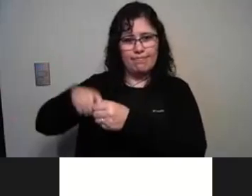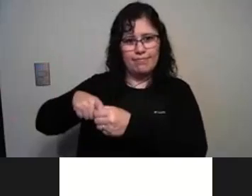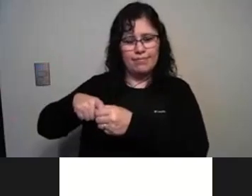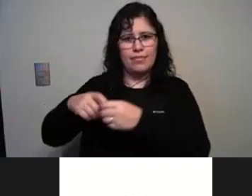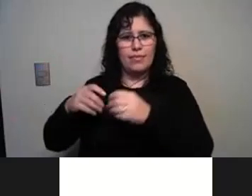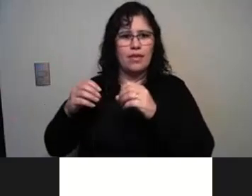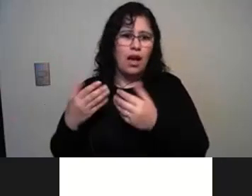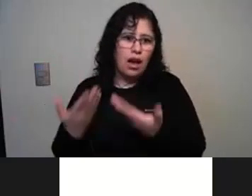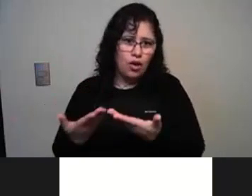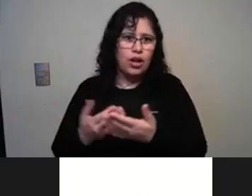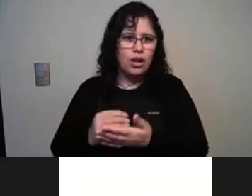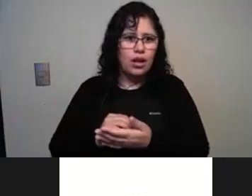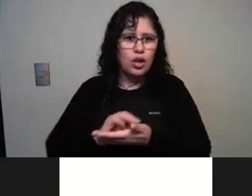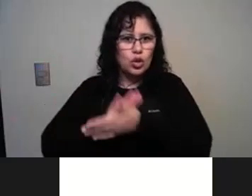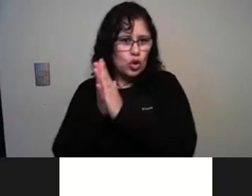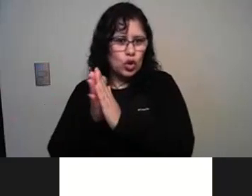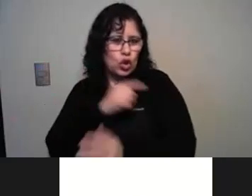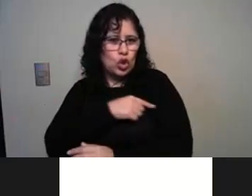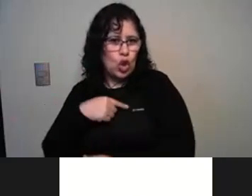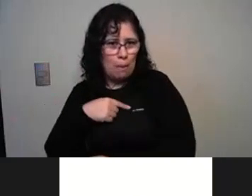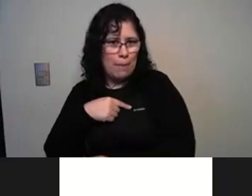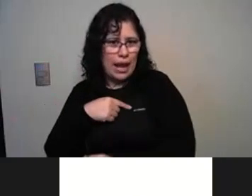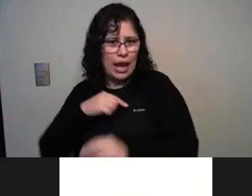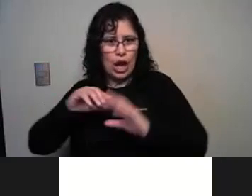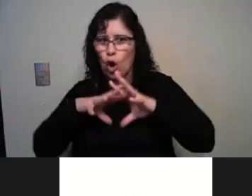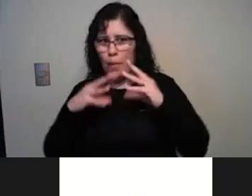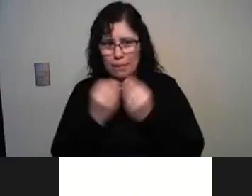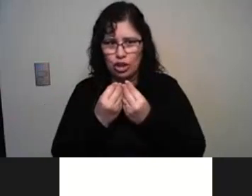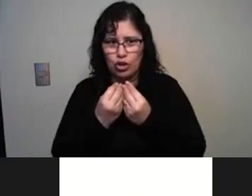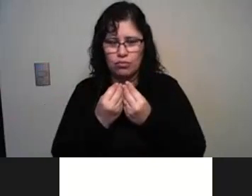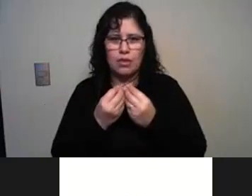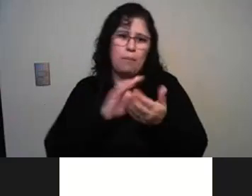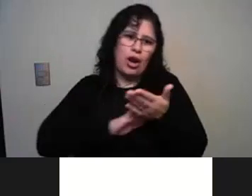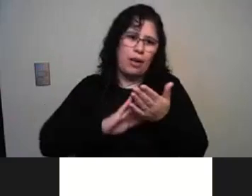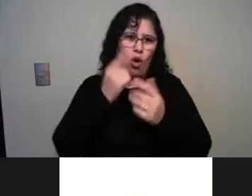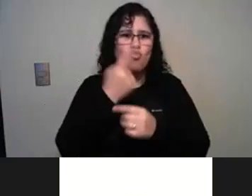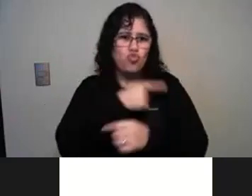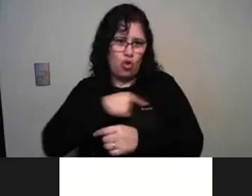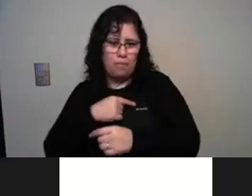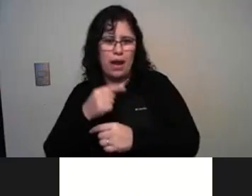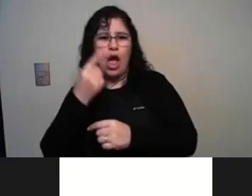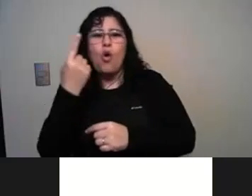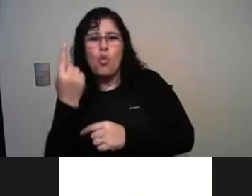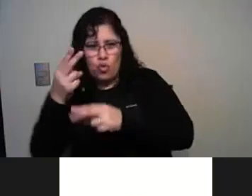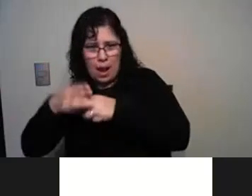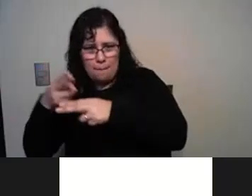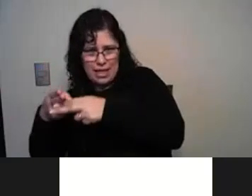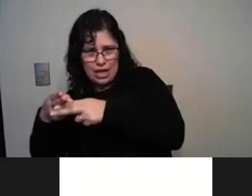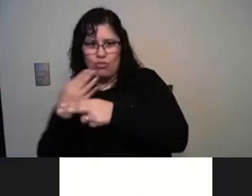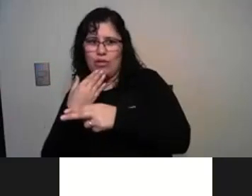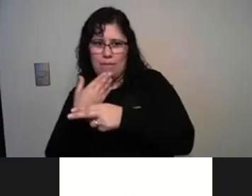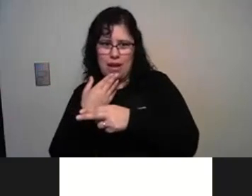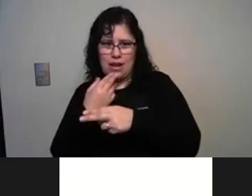los nombres completos. O sea, el primer nombre es un nombre y un apellido al menos, ¿ya? Ah, ya. Sí. Cuando